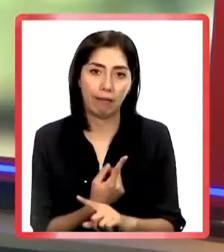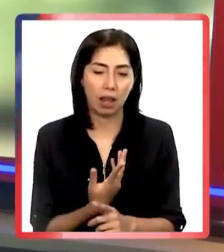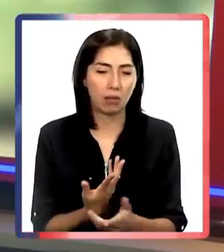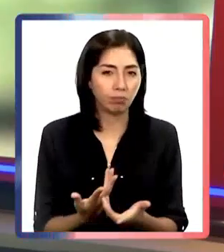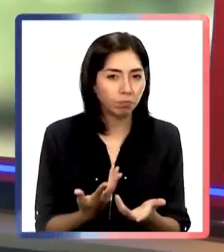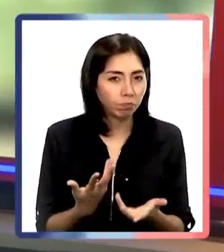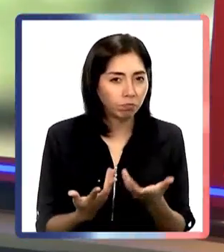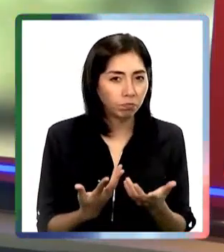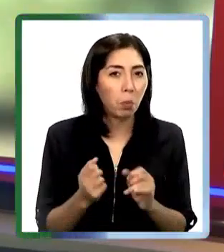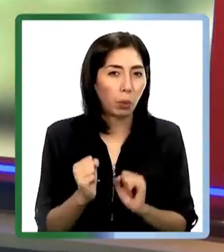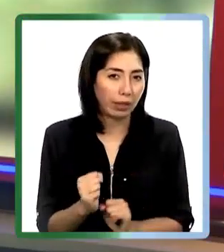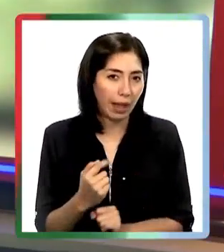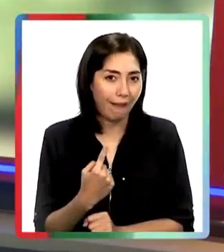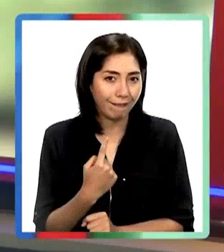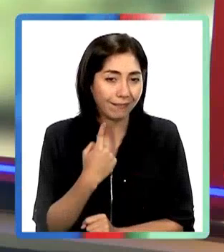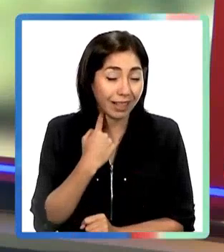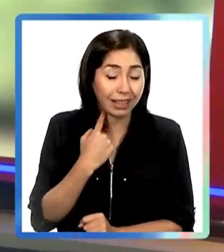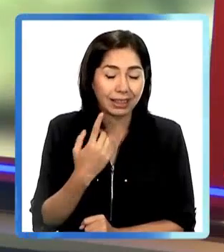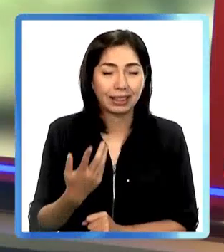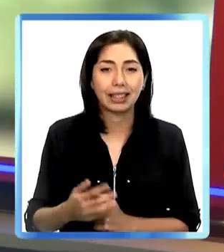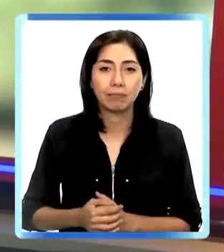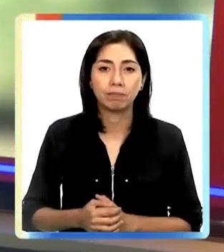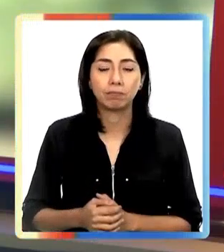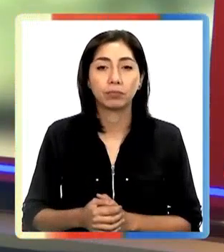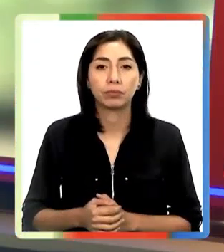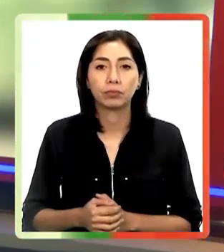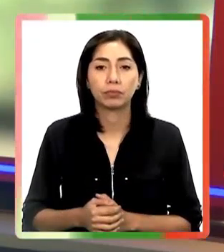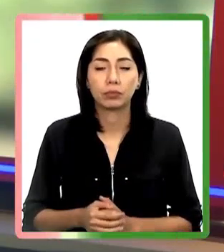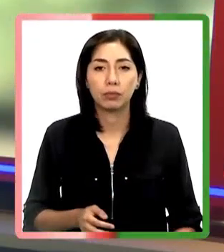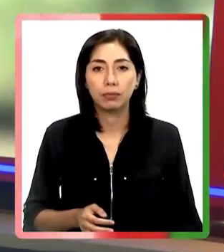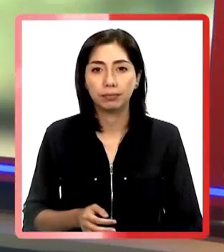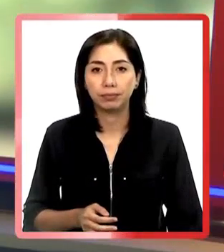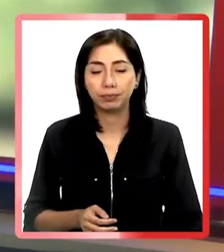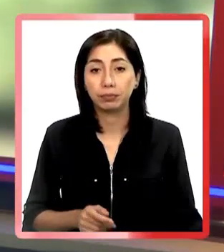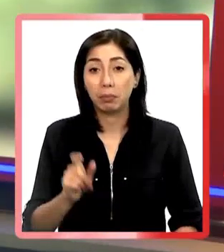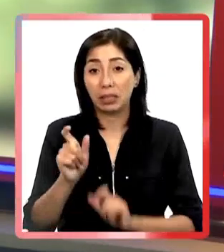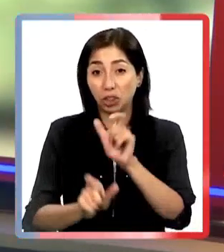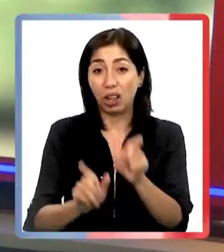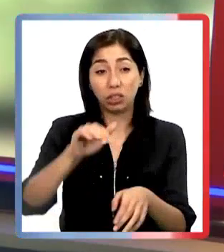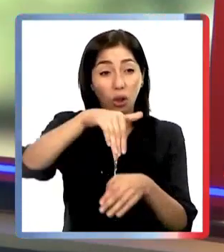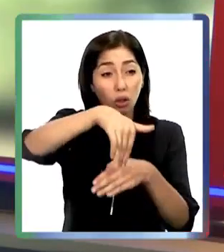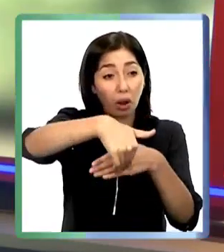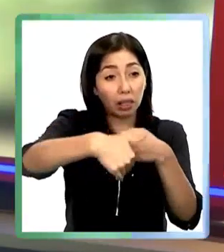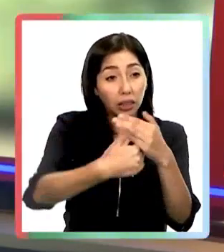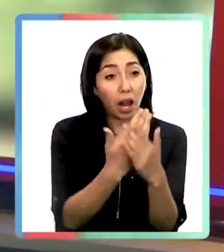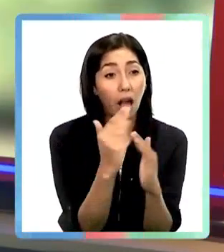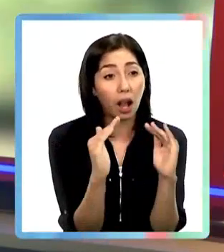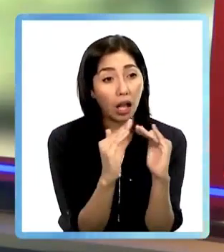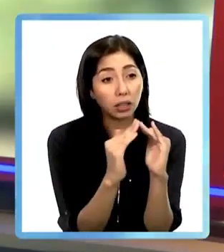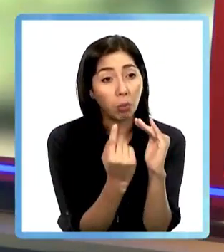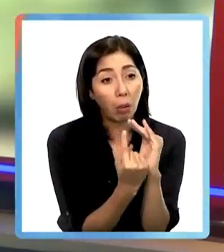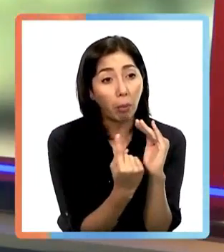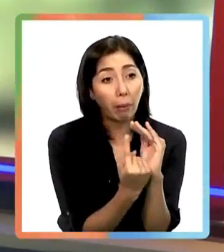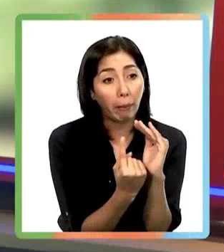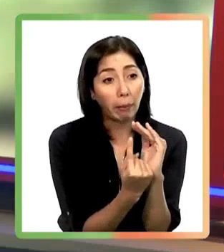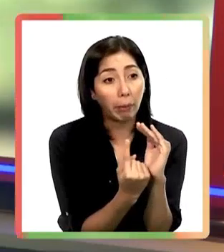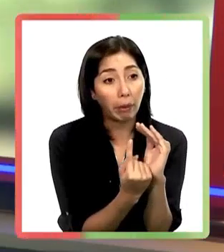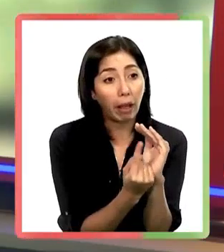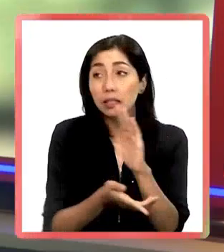puede afectar incluso más. Hay mucha gente que, claro, hace teletrabajo y está todo el día en la casa, no salió de